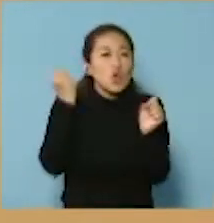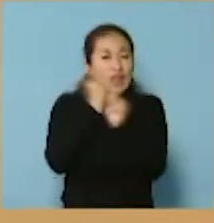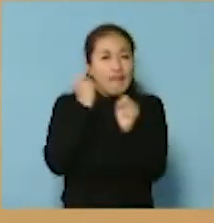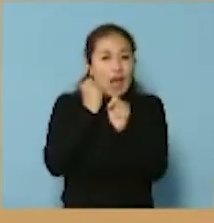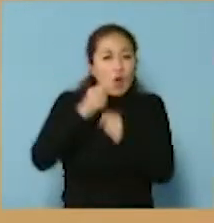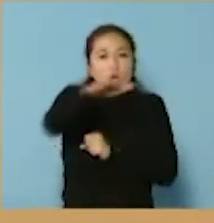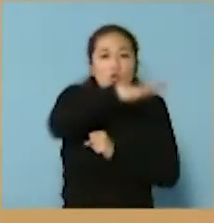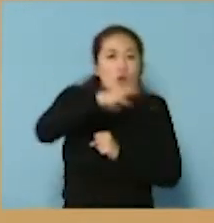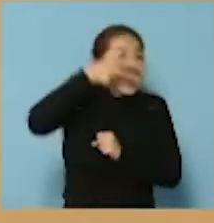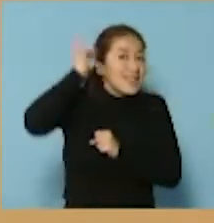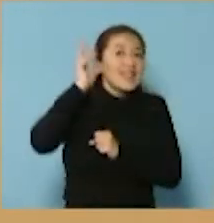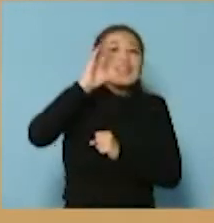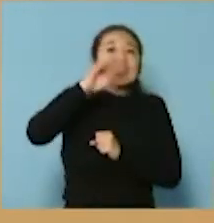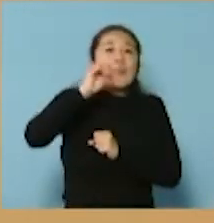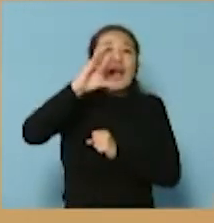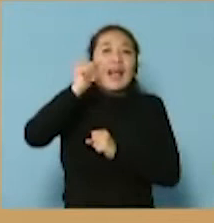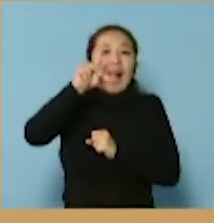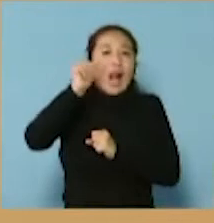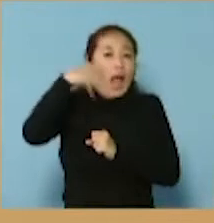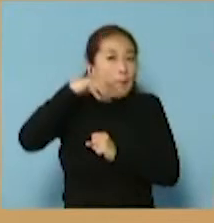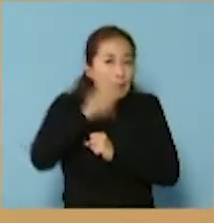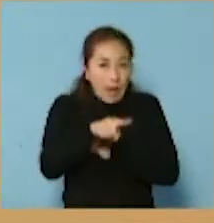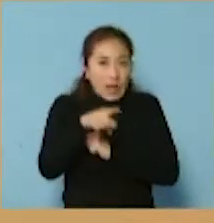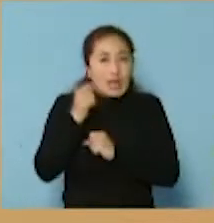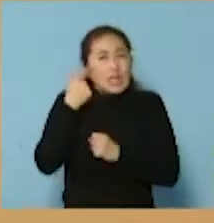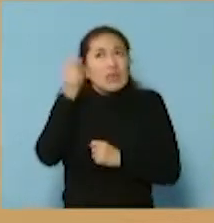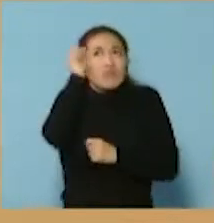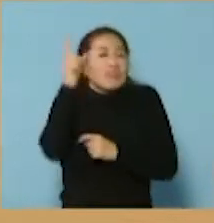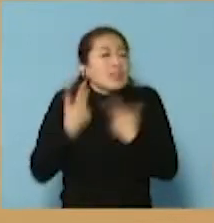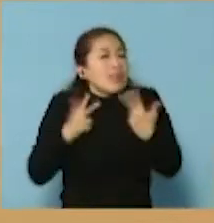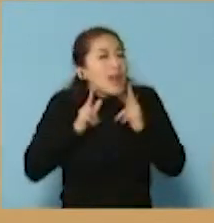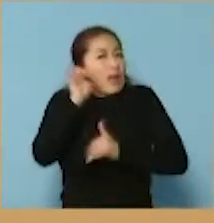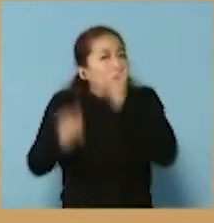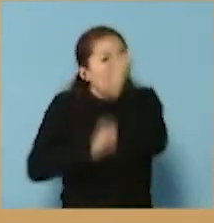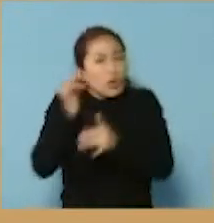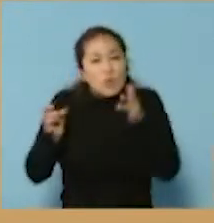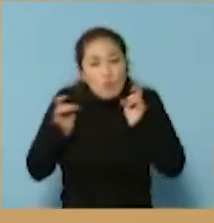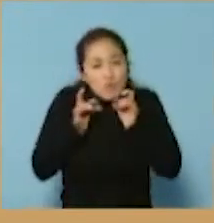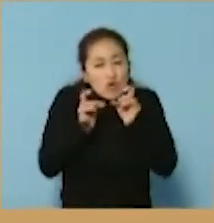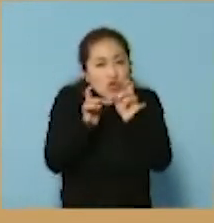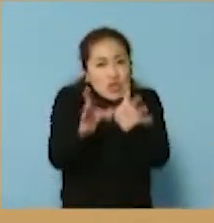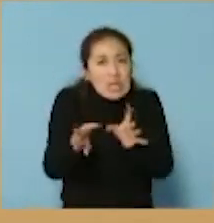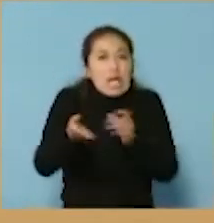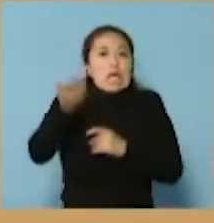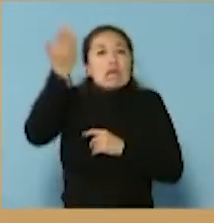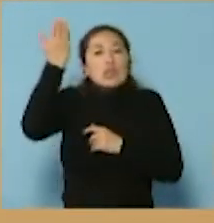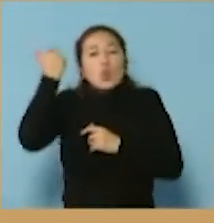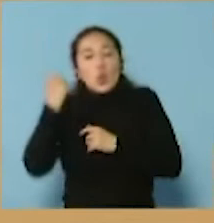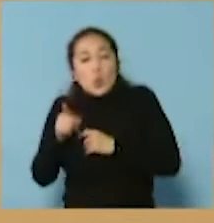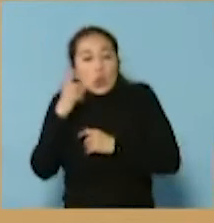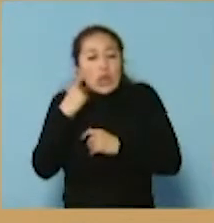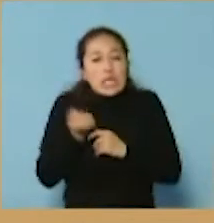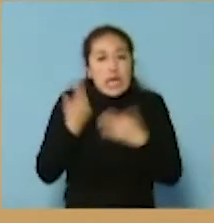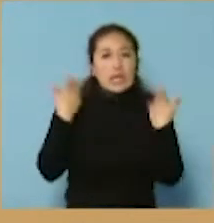entonces cuando le pusimos en lo del ferrocarril y que teníamos un proyecto de la época de snopek que